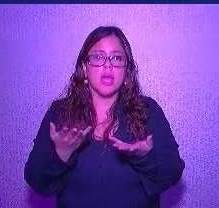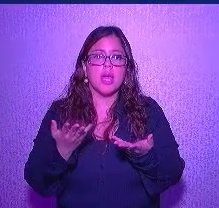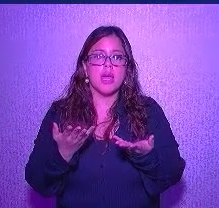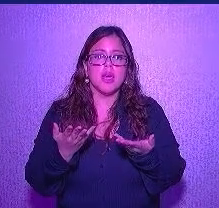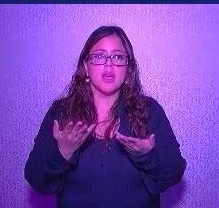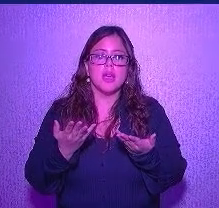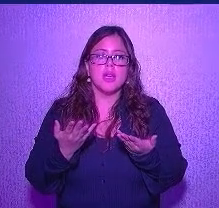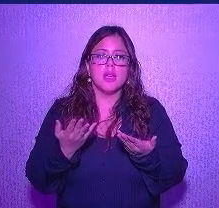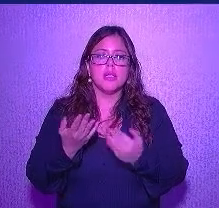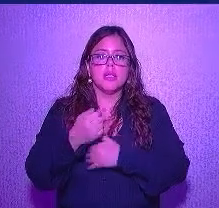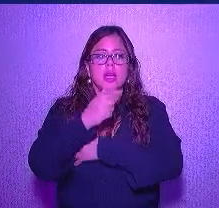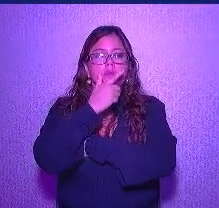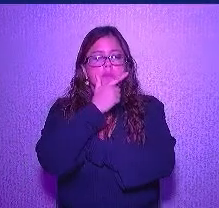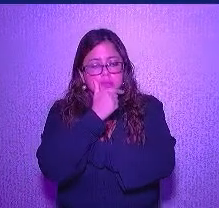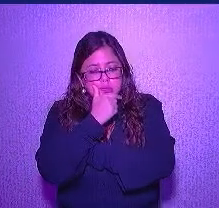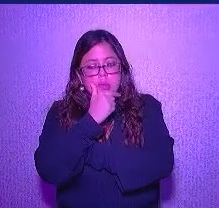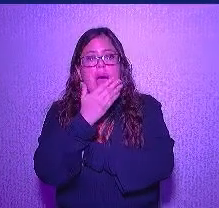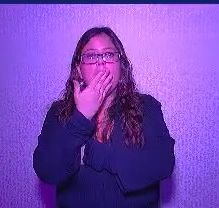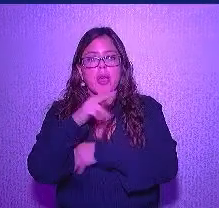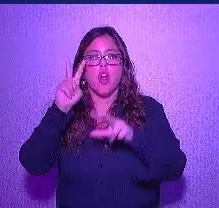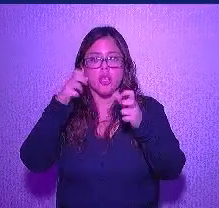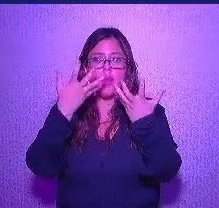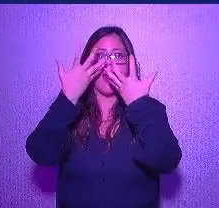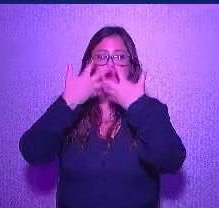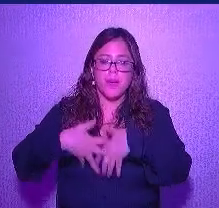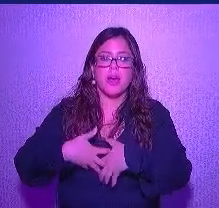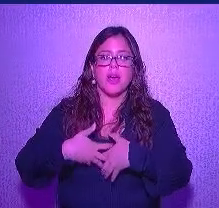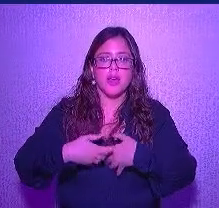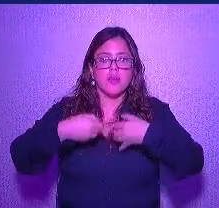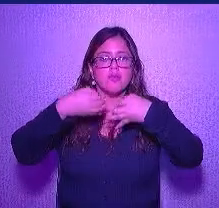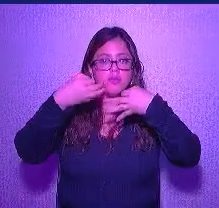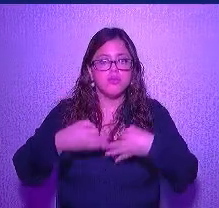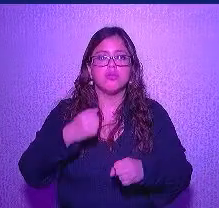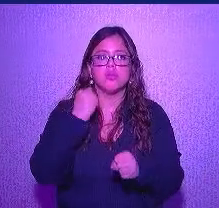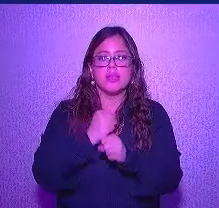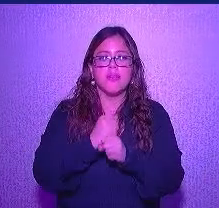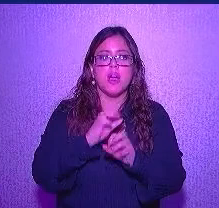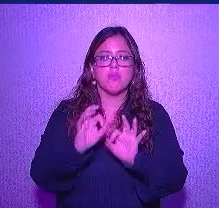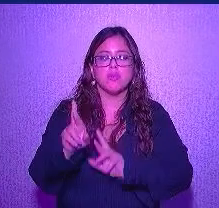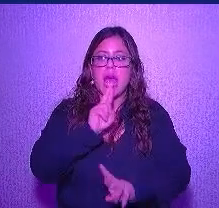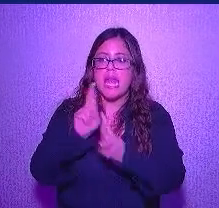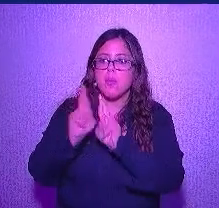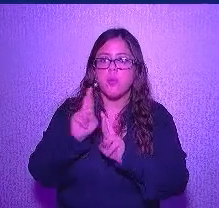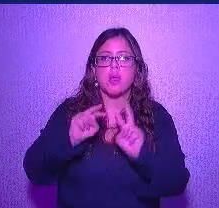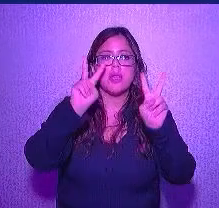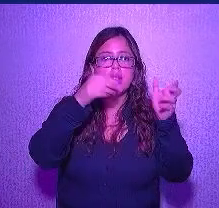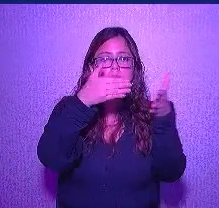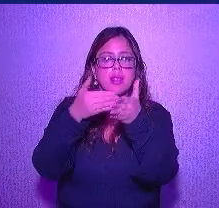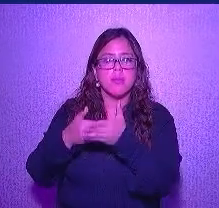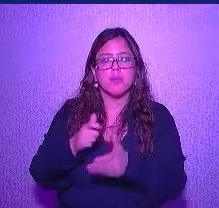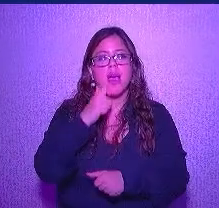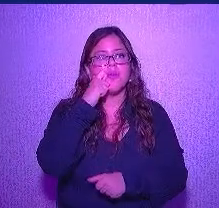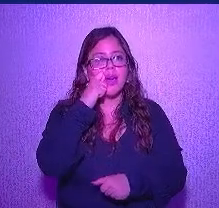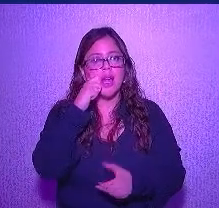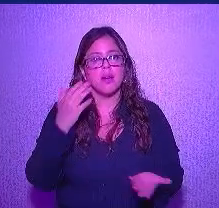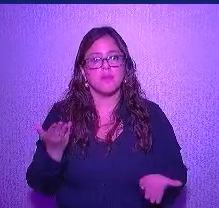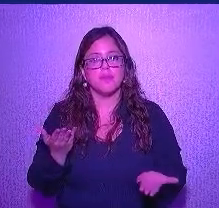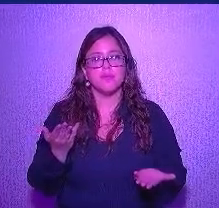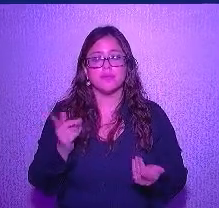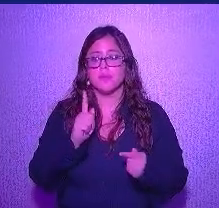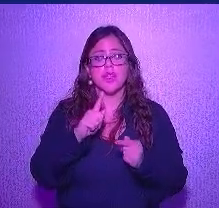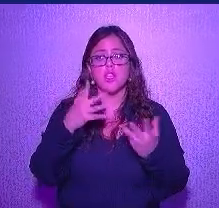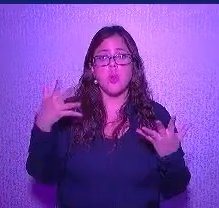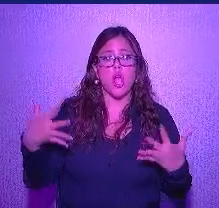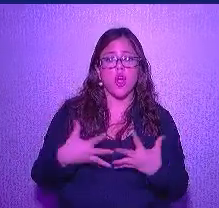mejor performance en la automatización de tareas sofisticadas respuestas a las limitaciones humanas no es coincidencia que